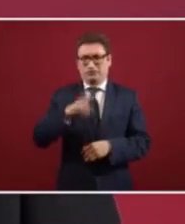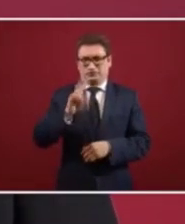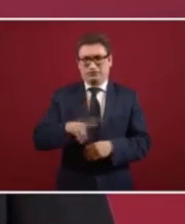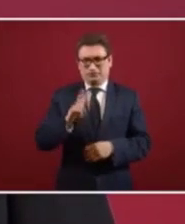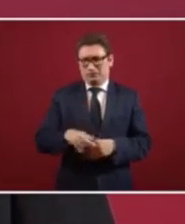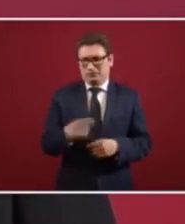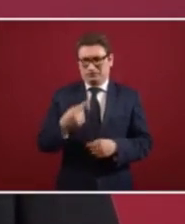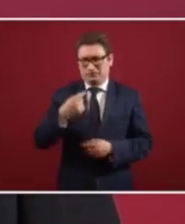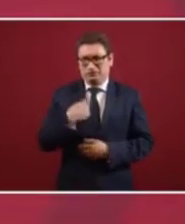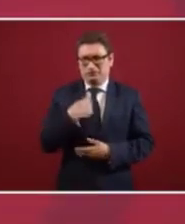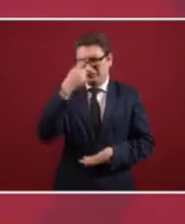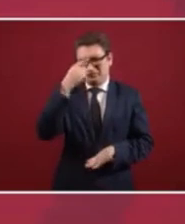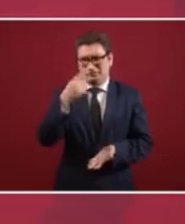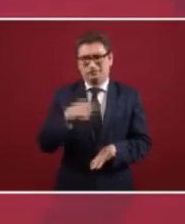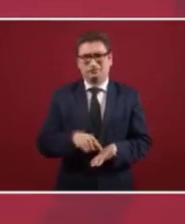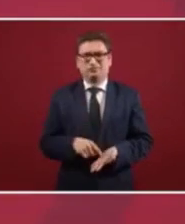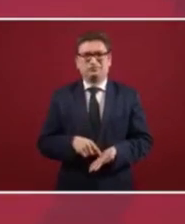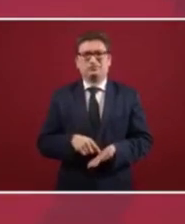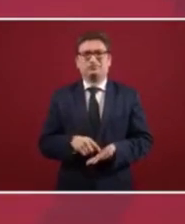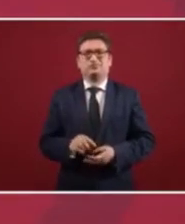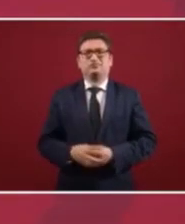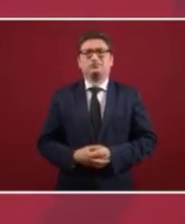la verdad, no creo.